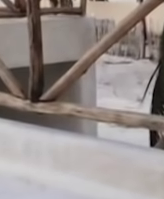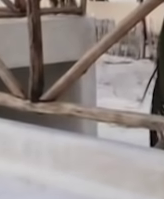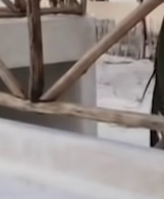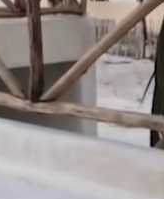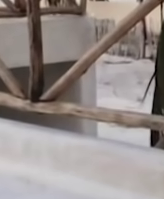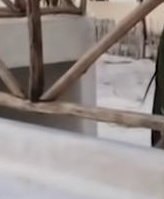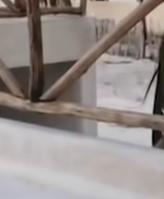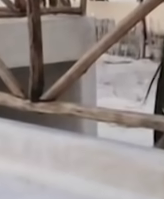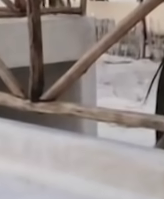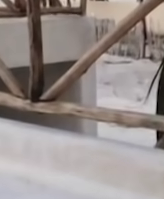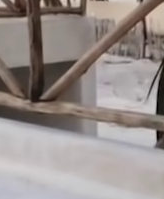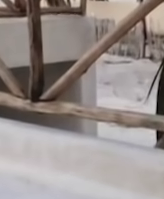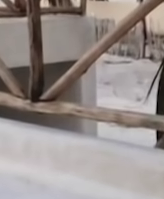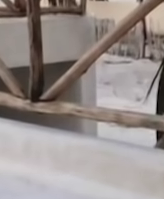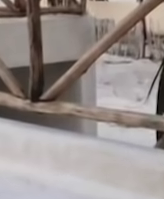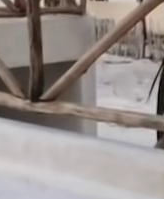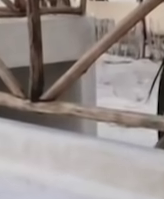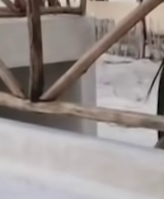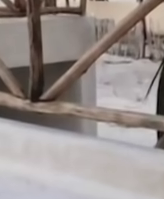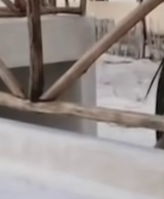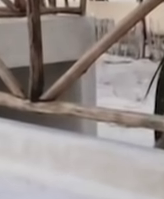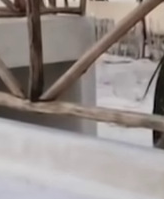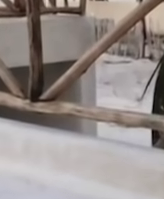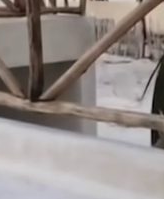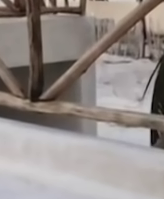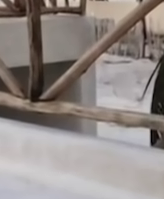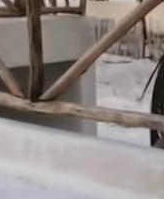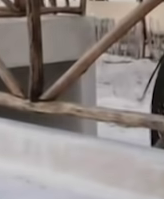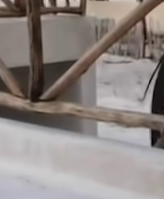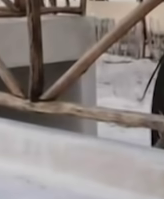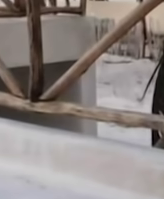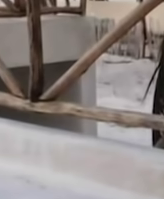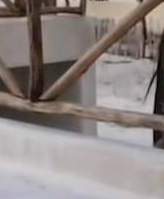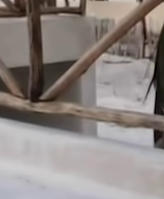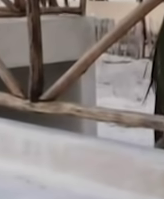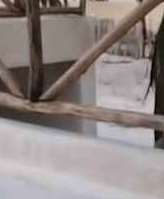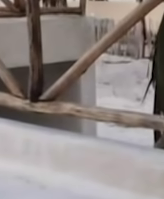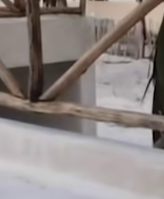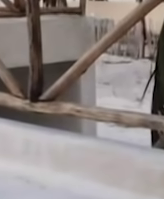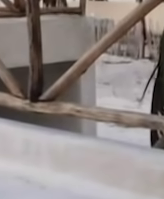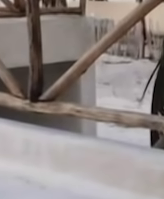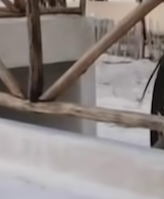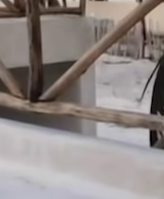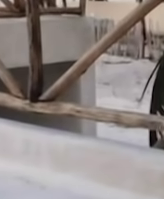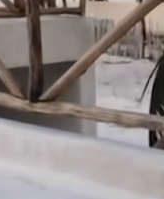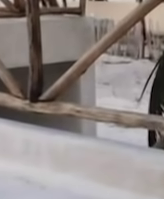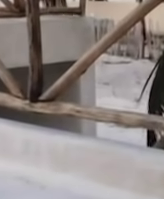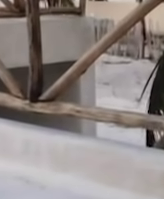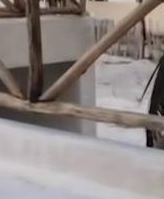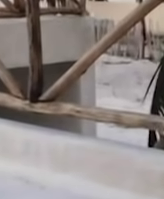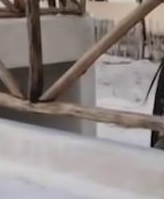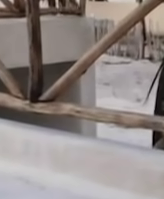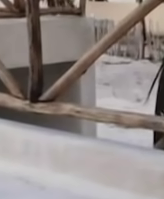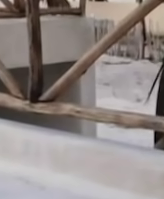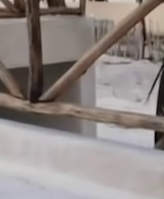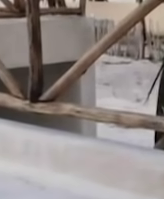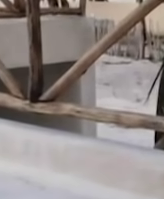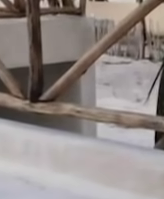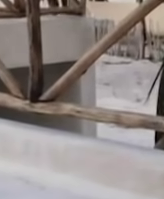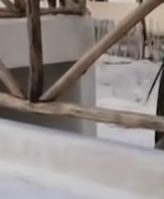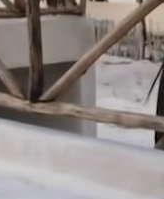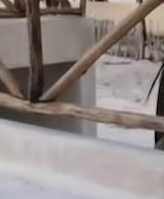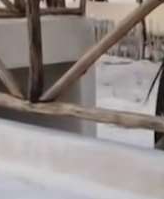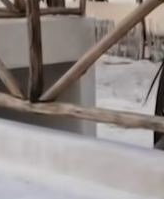1, 2, 3, 1. 2, 3, 1, 2,